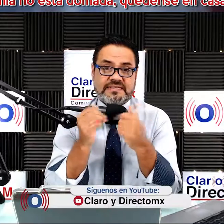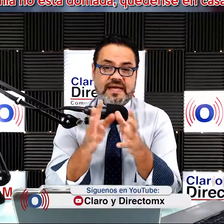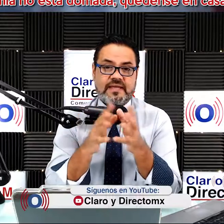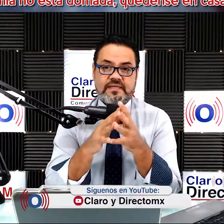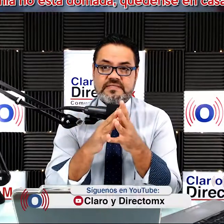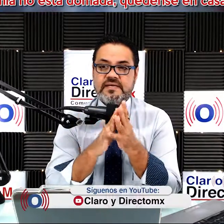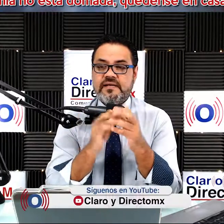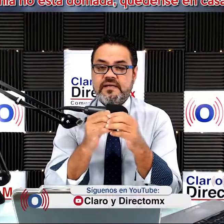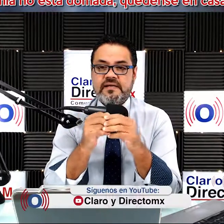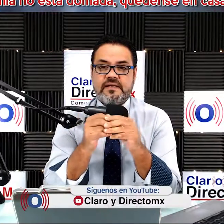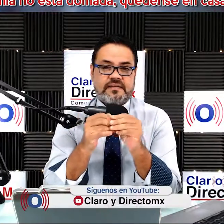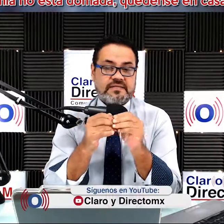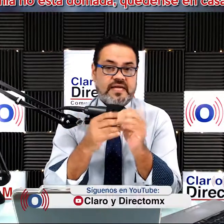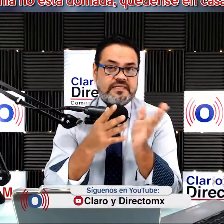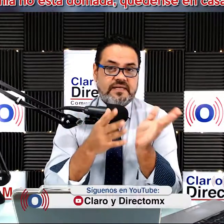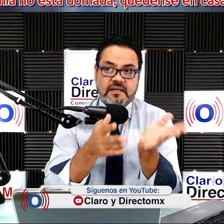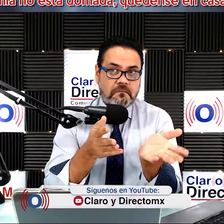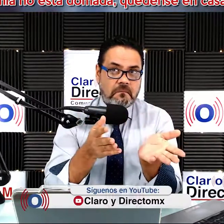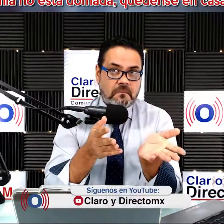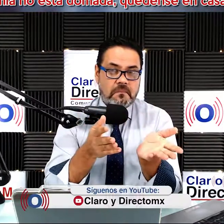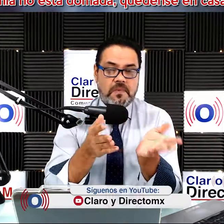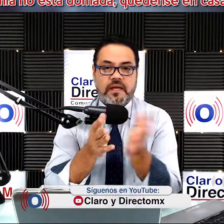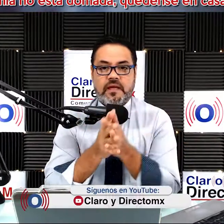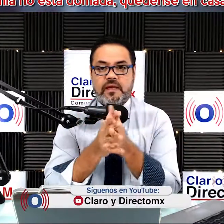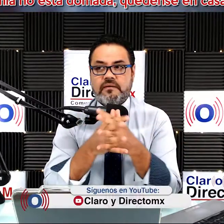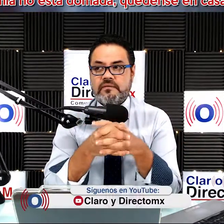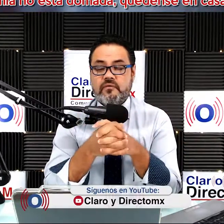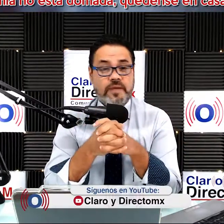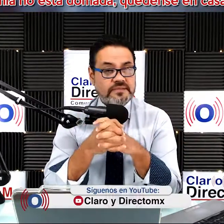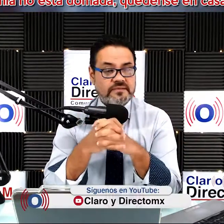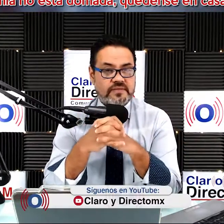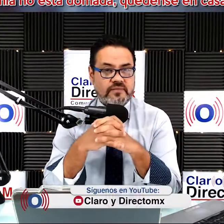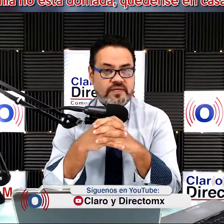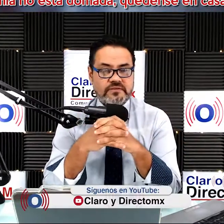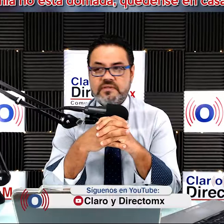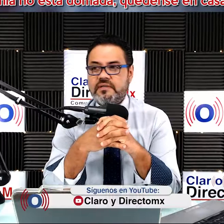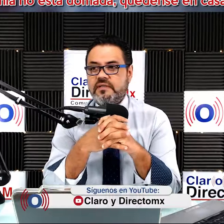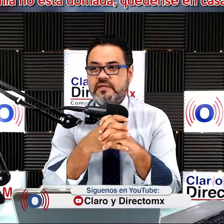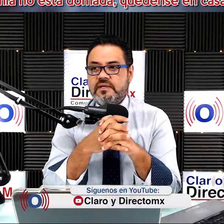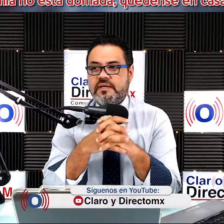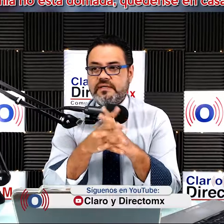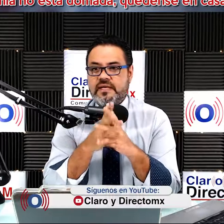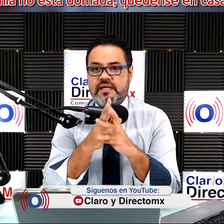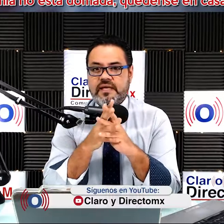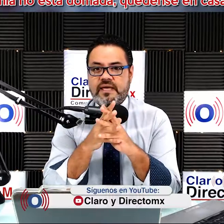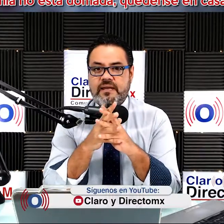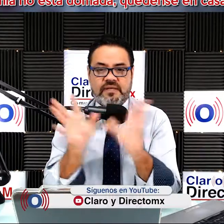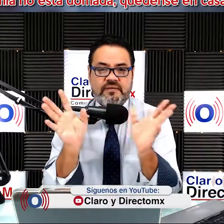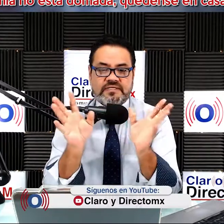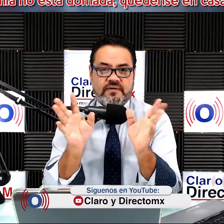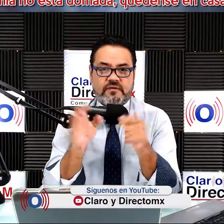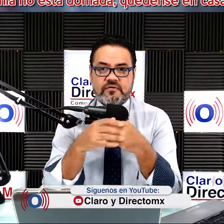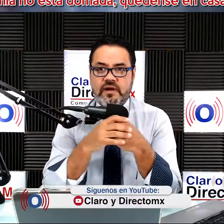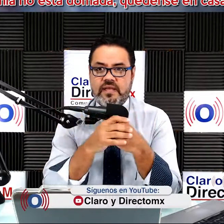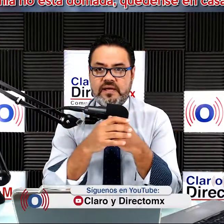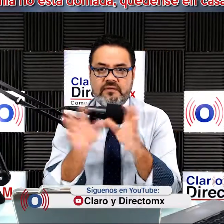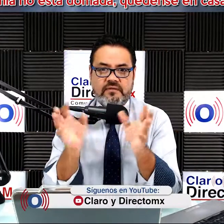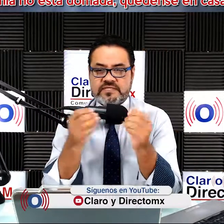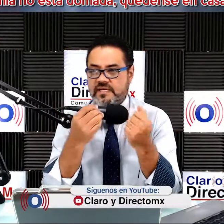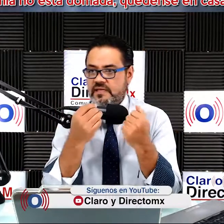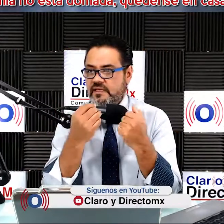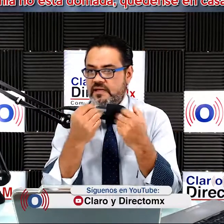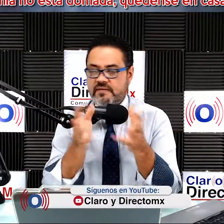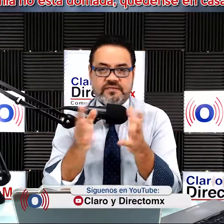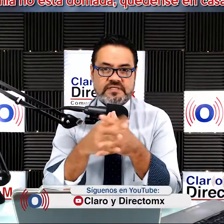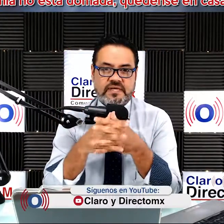una especie de mensaje de decir desde hace un mes más o menos que la pandemia estaba controlada, que